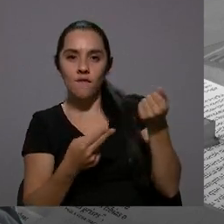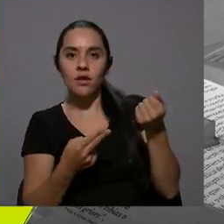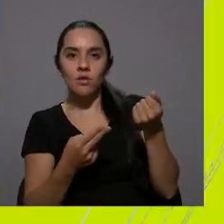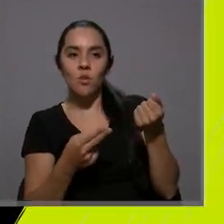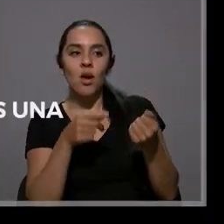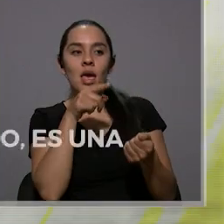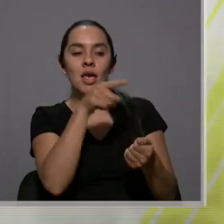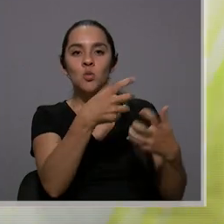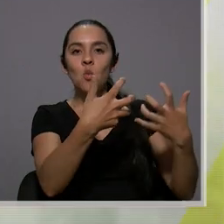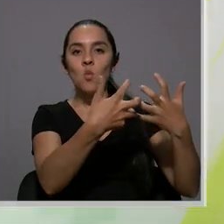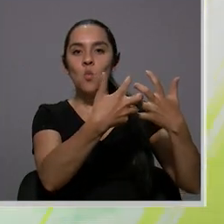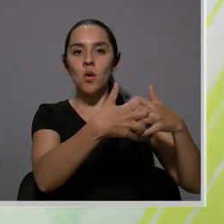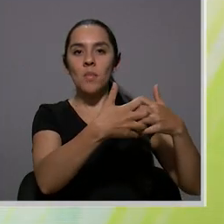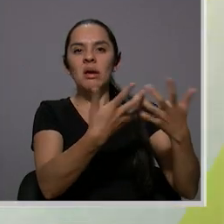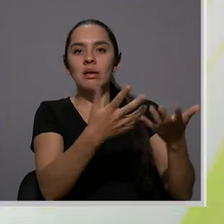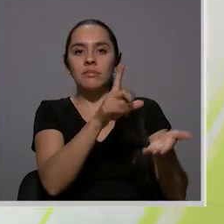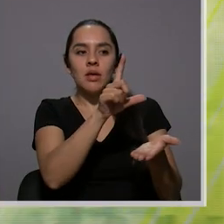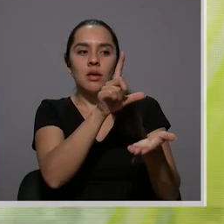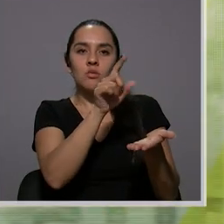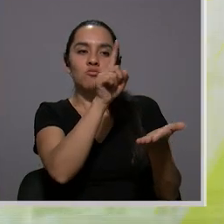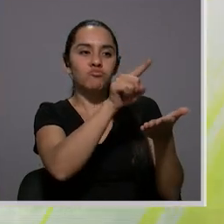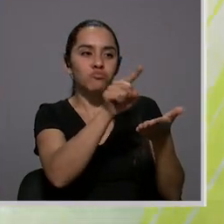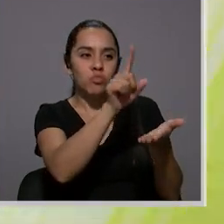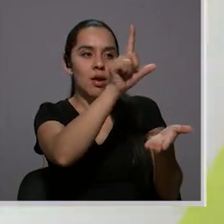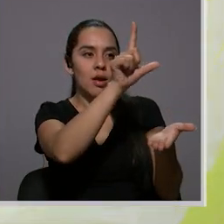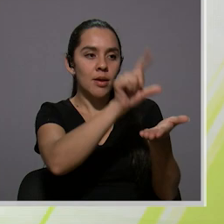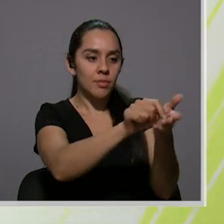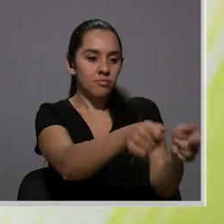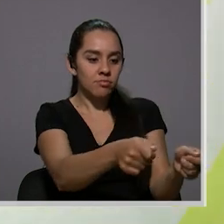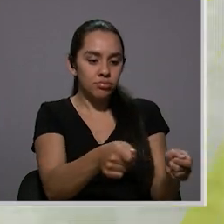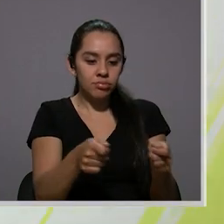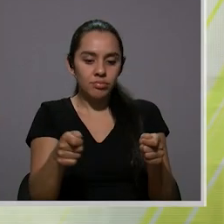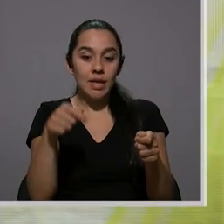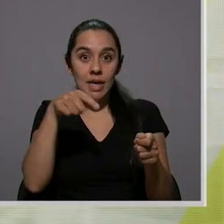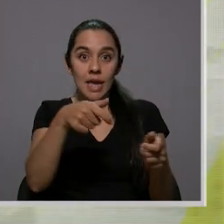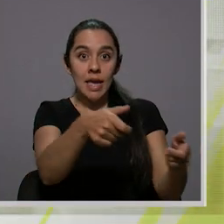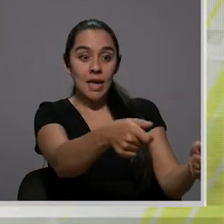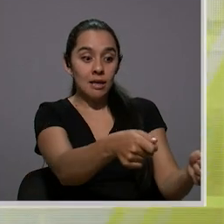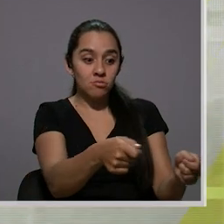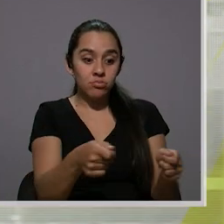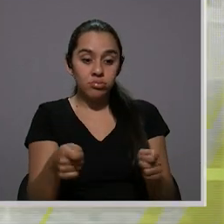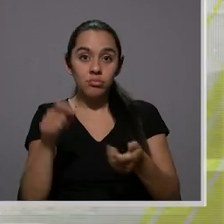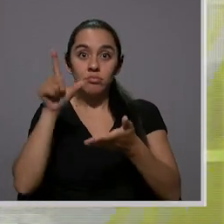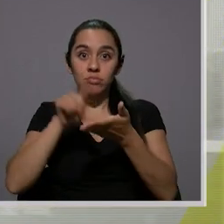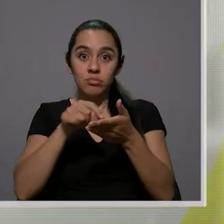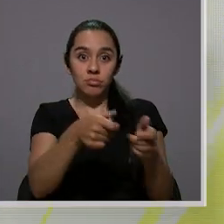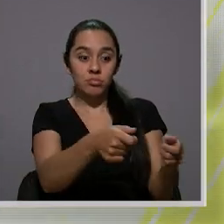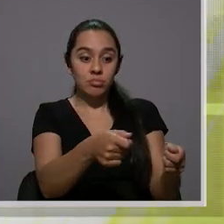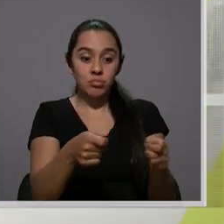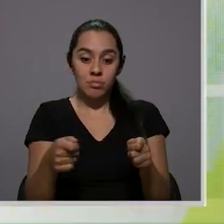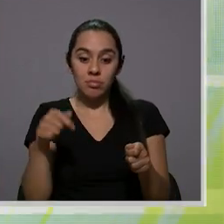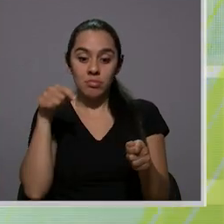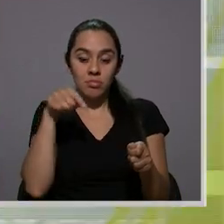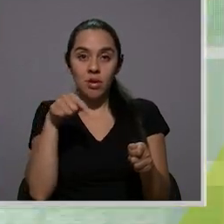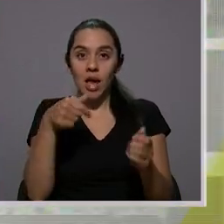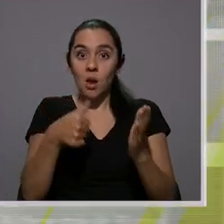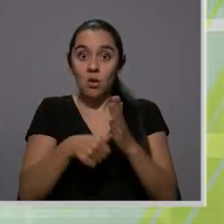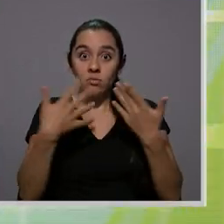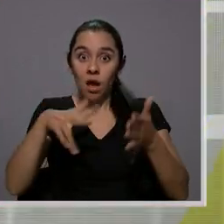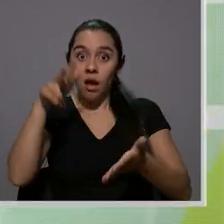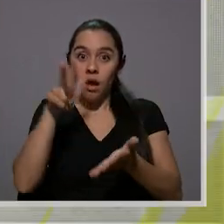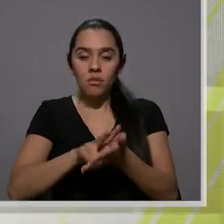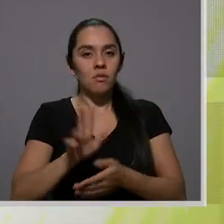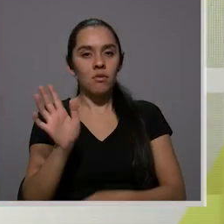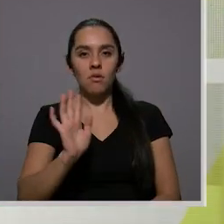como le dije es una máquina lo que hace es imprimir una papeleta verdad Pero una vez que lo imprime Ahí no ahí la todavía el voto no se ha acreditado